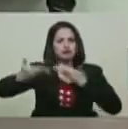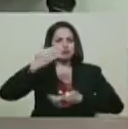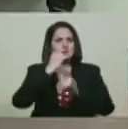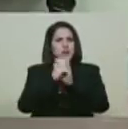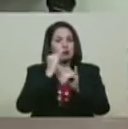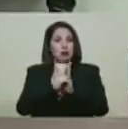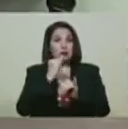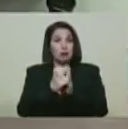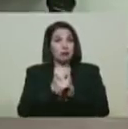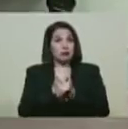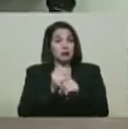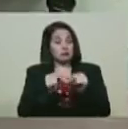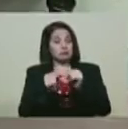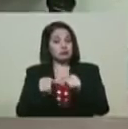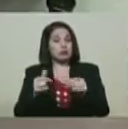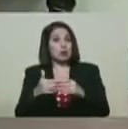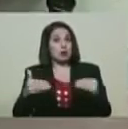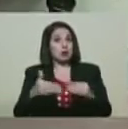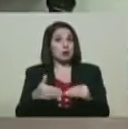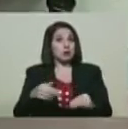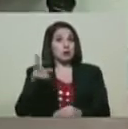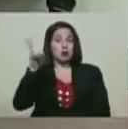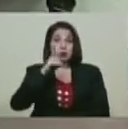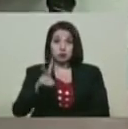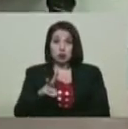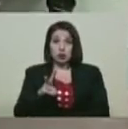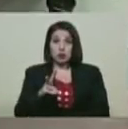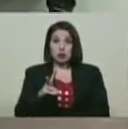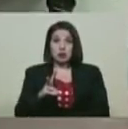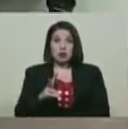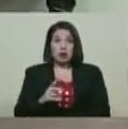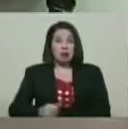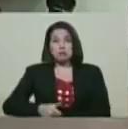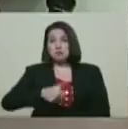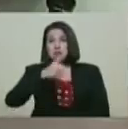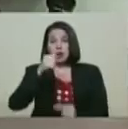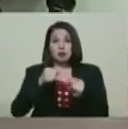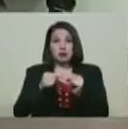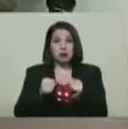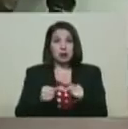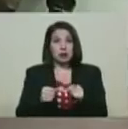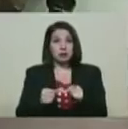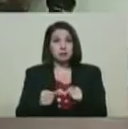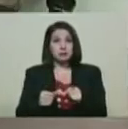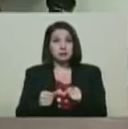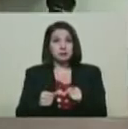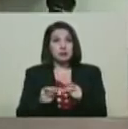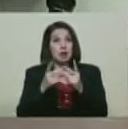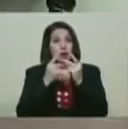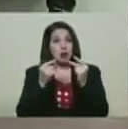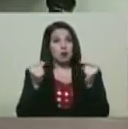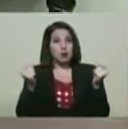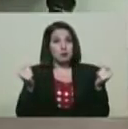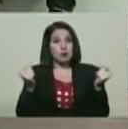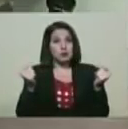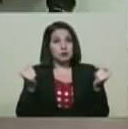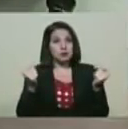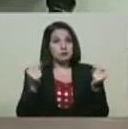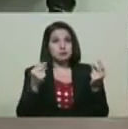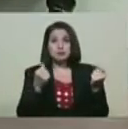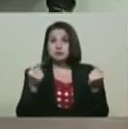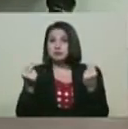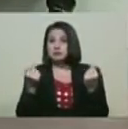de divisas en Venezuela que le dé más estabilidad. a la economía, que le dé